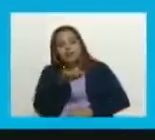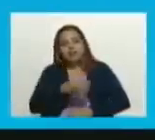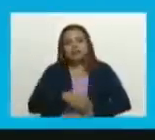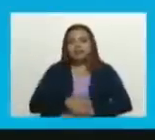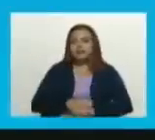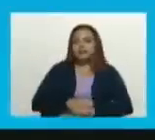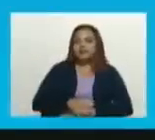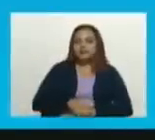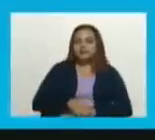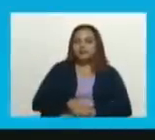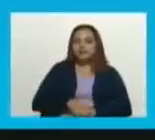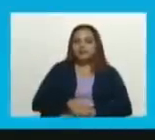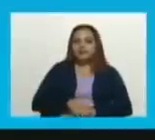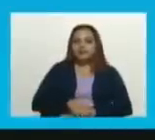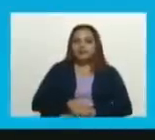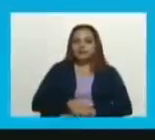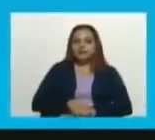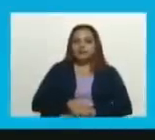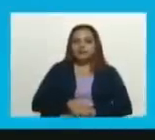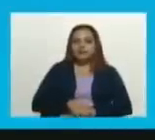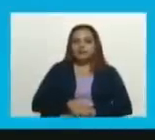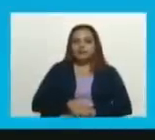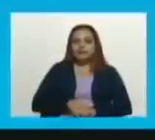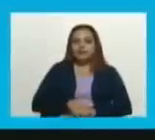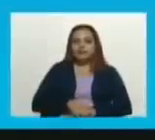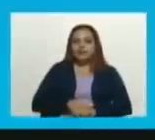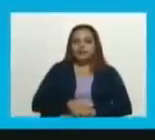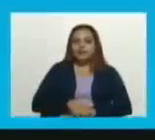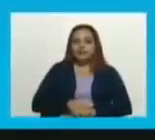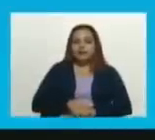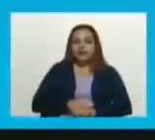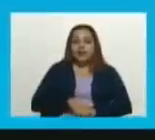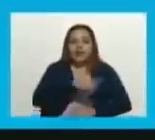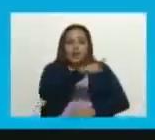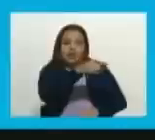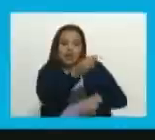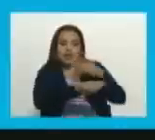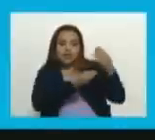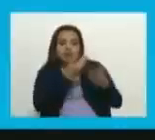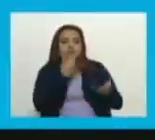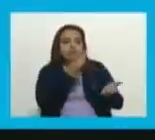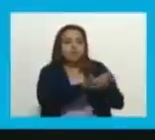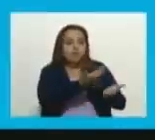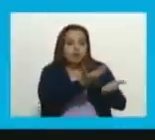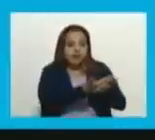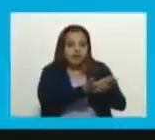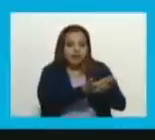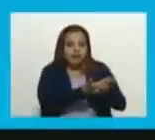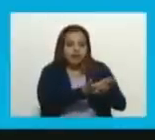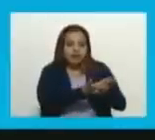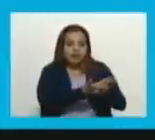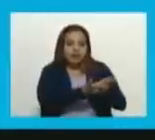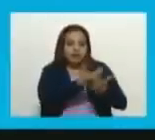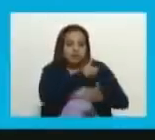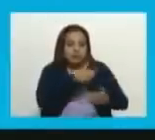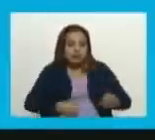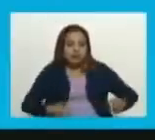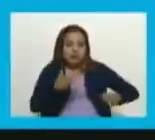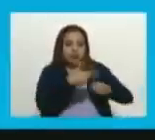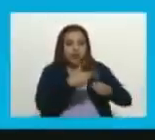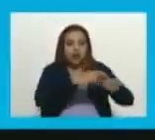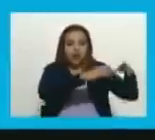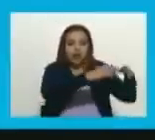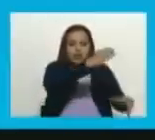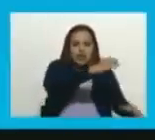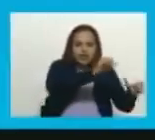Gracias. Mira, sí, Natalia. Ya tenemos... aquí también de Cagua. Natalia está haciendo una propuesta, Tellechea, de un tanque estacionario